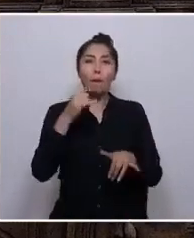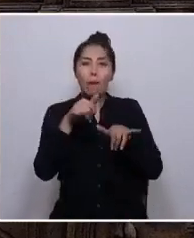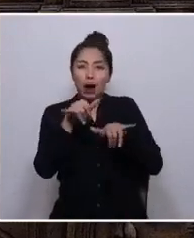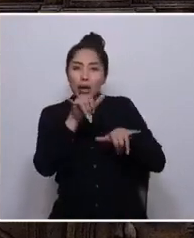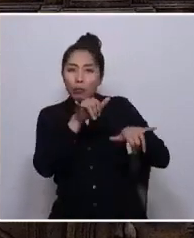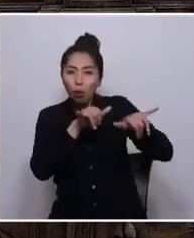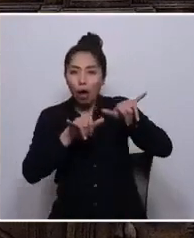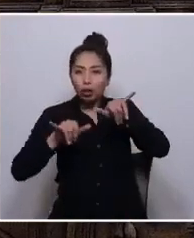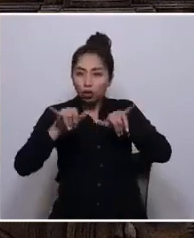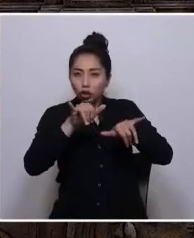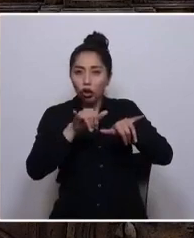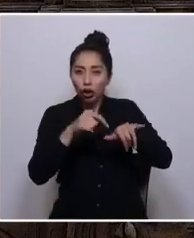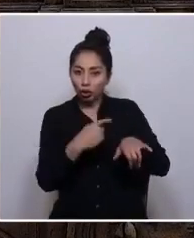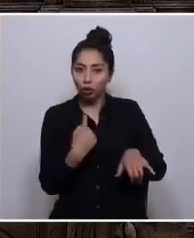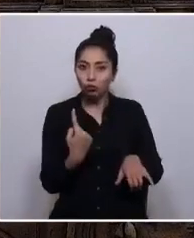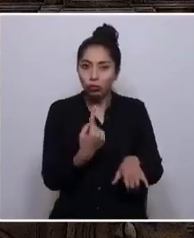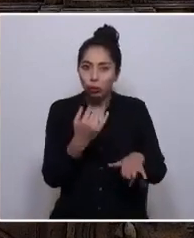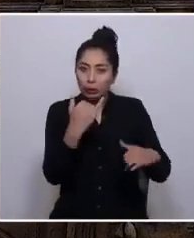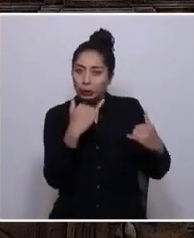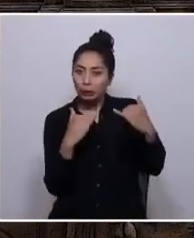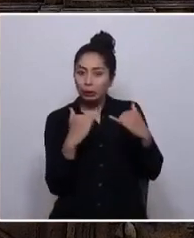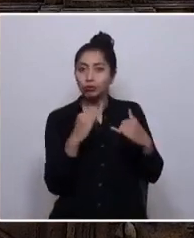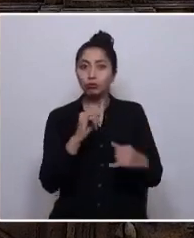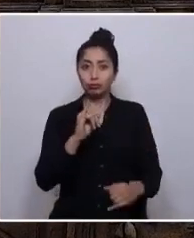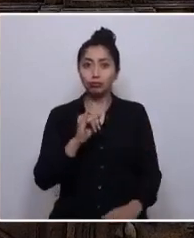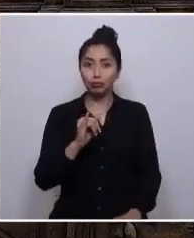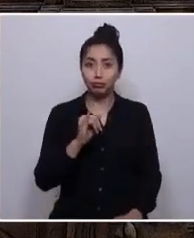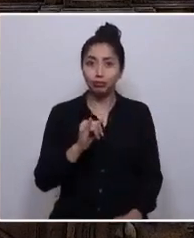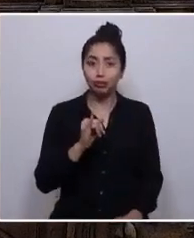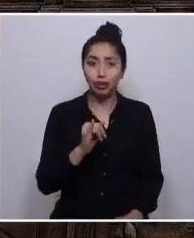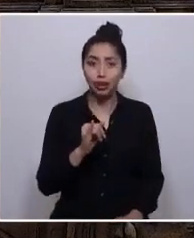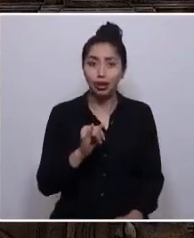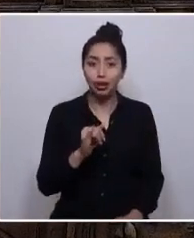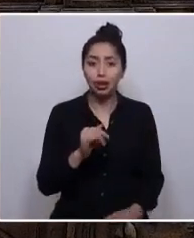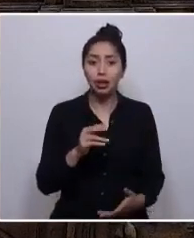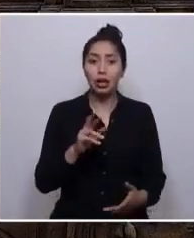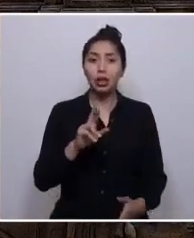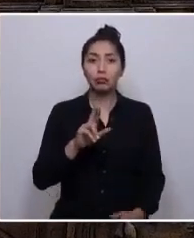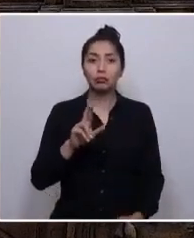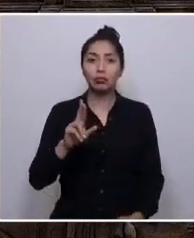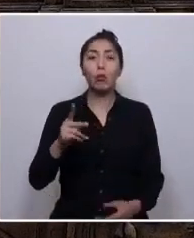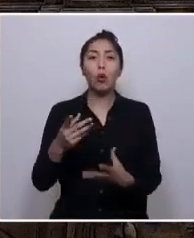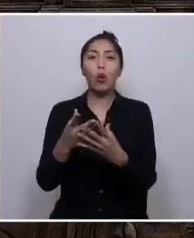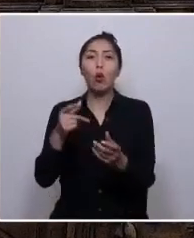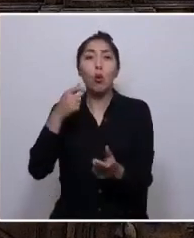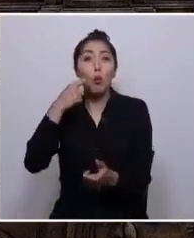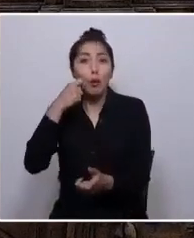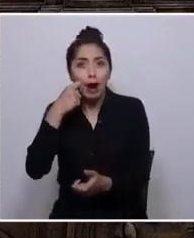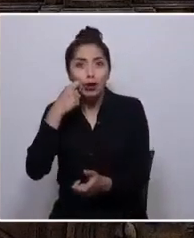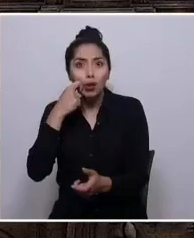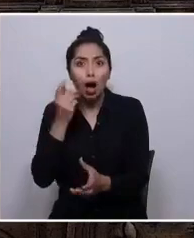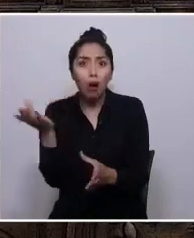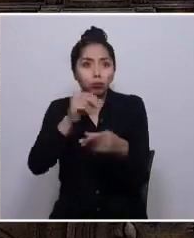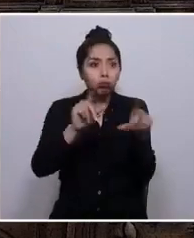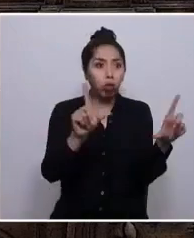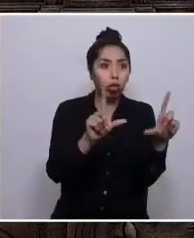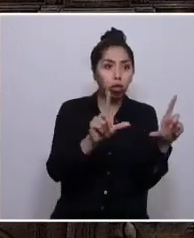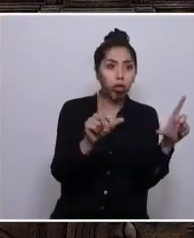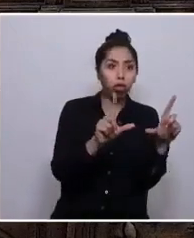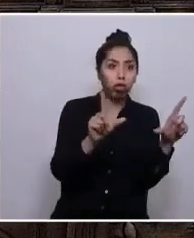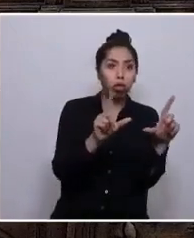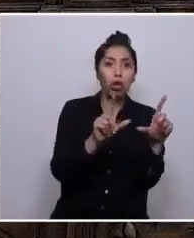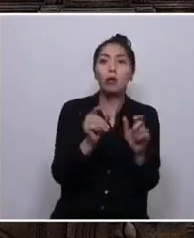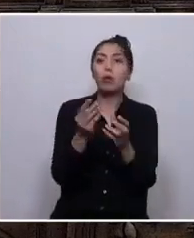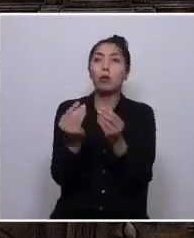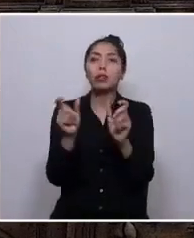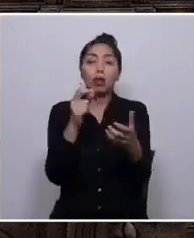objeto si cosas recursos humanos que se meten en una máquina productiva para el goce de otros de unos pocos